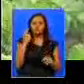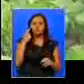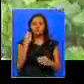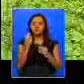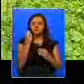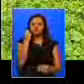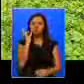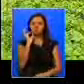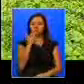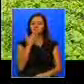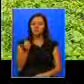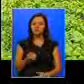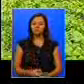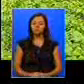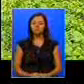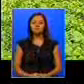consumo.